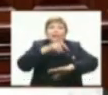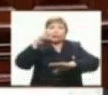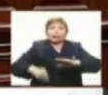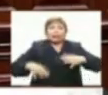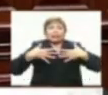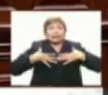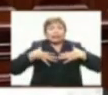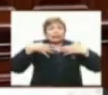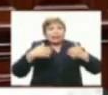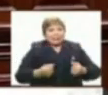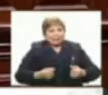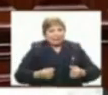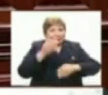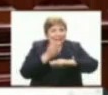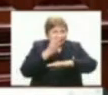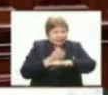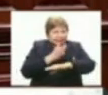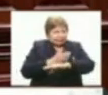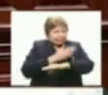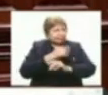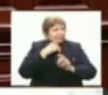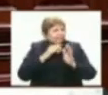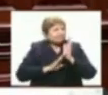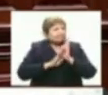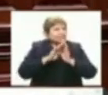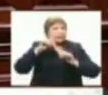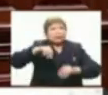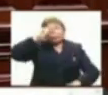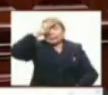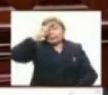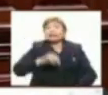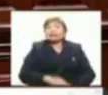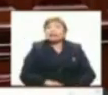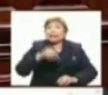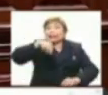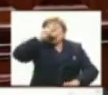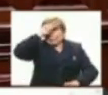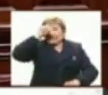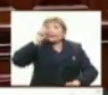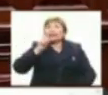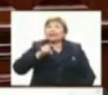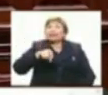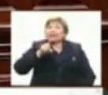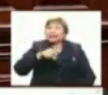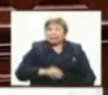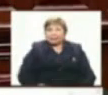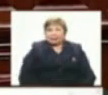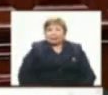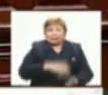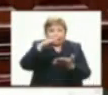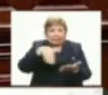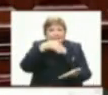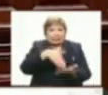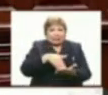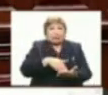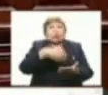salud. Desarrollaremos las capacidades en el país y que el país necesita y descentralizaremos